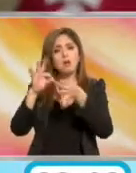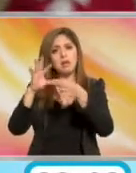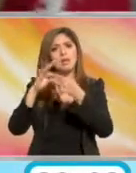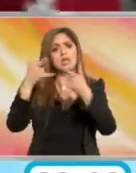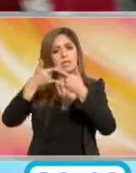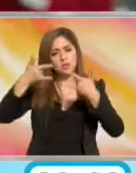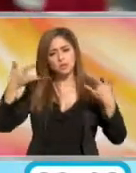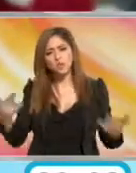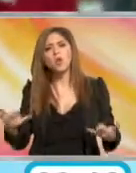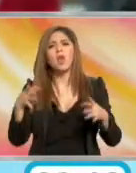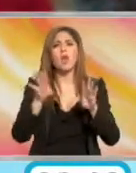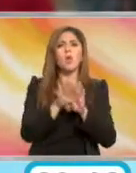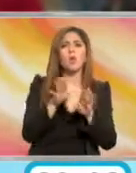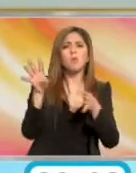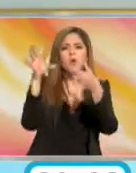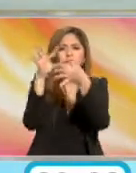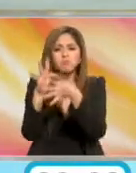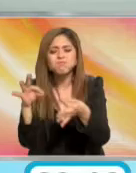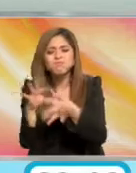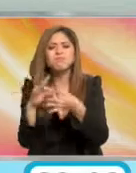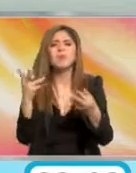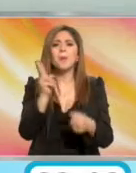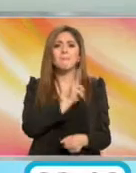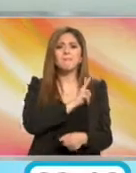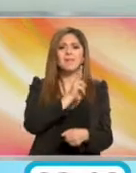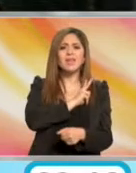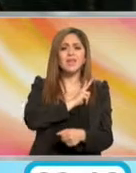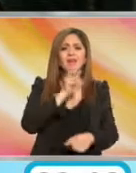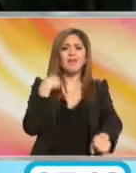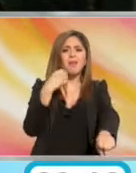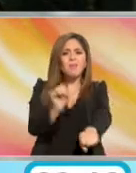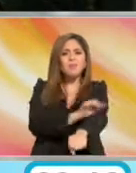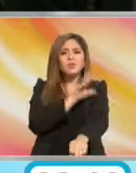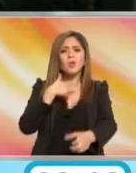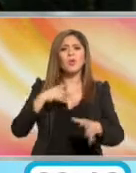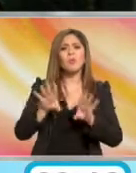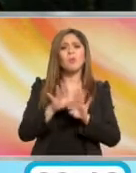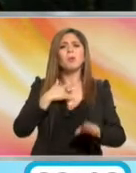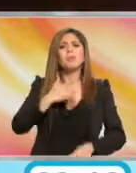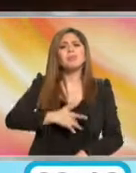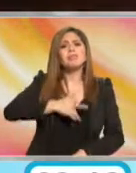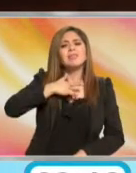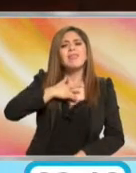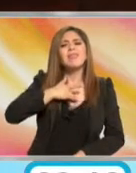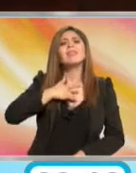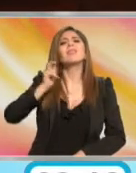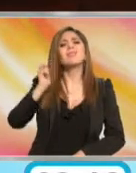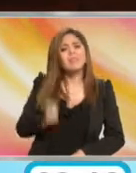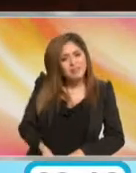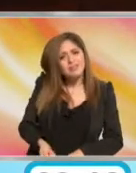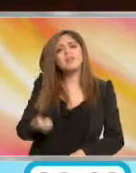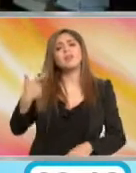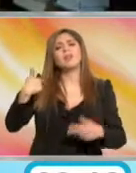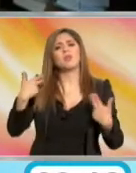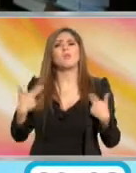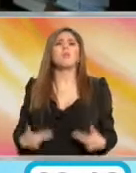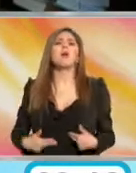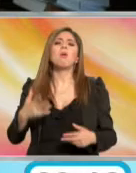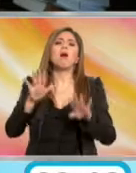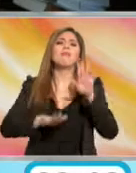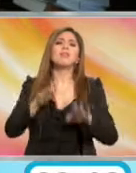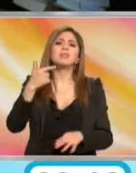explorando estos lados de estas emociones humanas, más del lado de la tristeza, más del lado de la depresión. La melancolía. Las